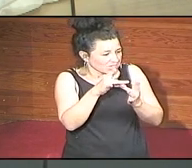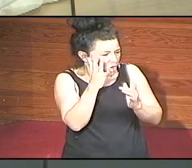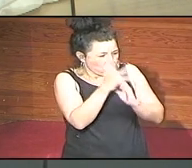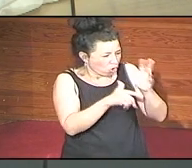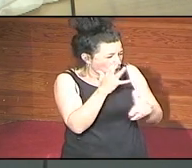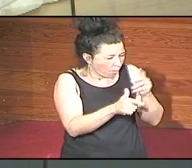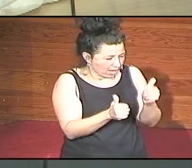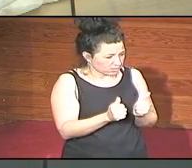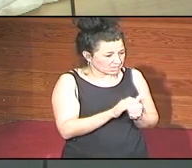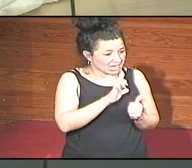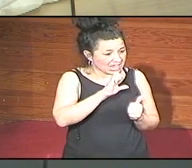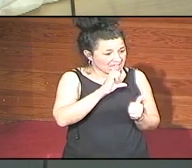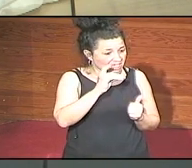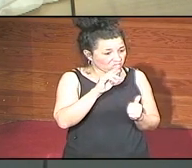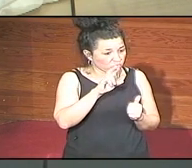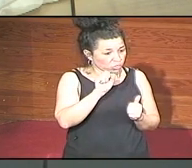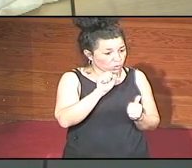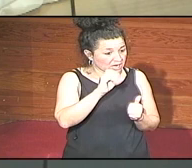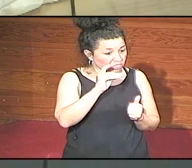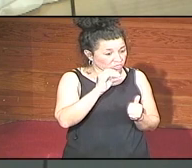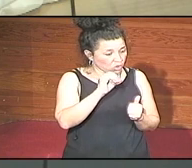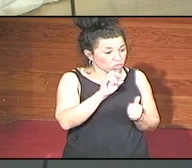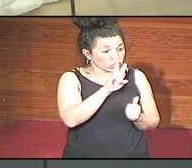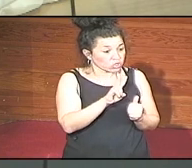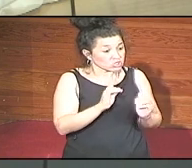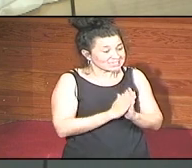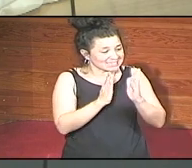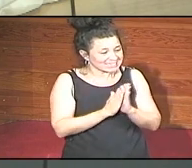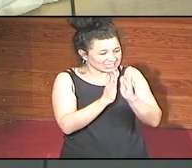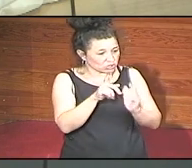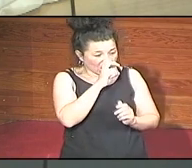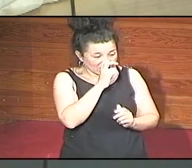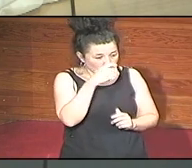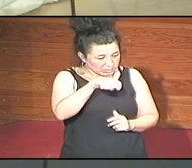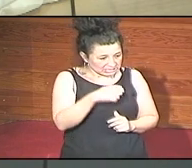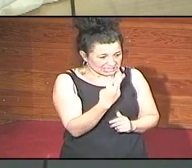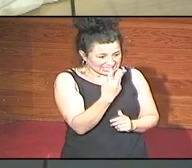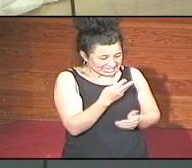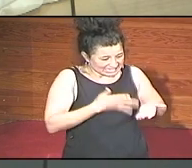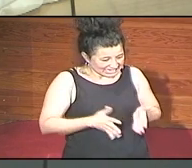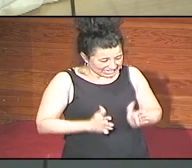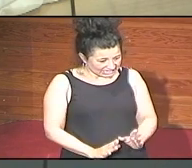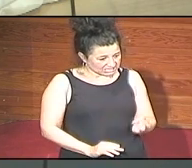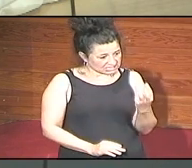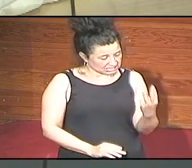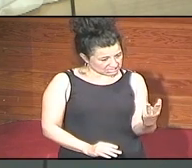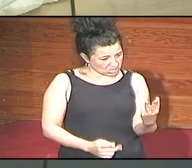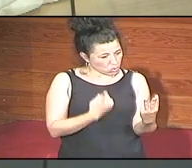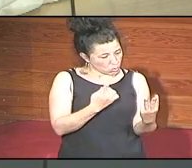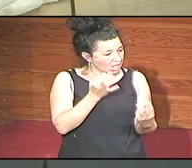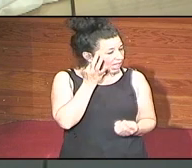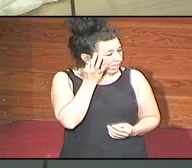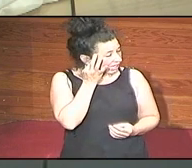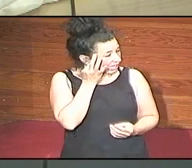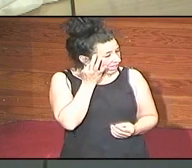eduardo dos santos el antiguo presidente tiene tres hijos y uno de sus hijas la puso como presidenta